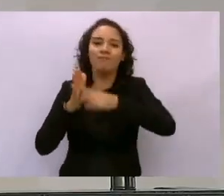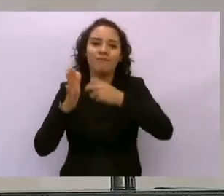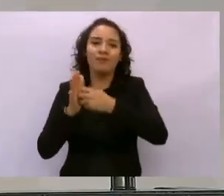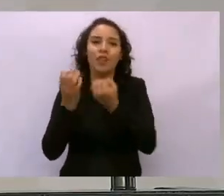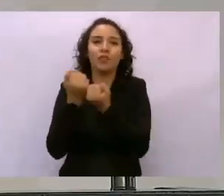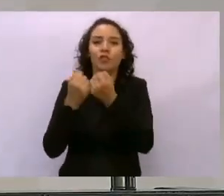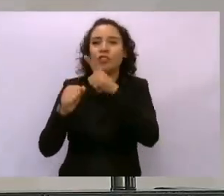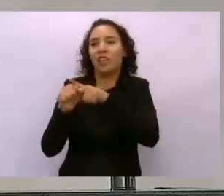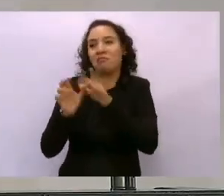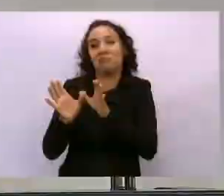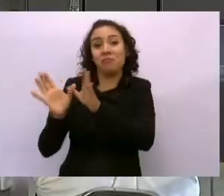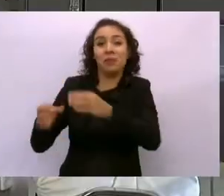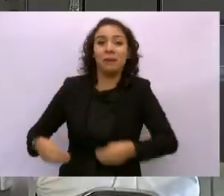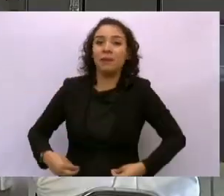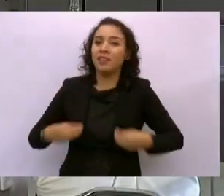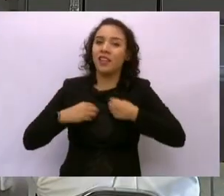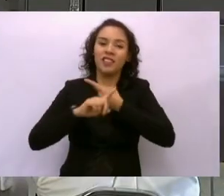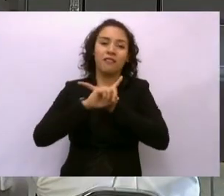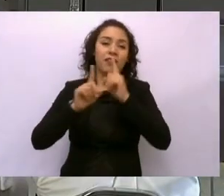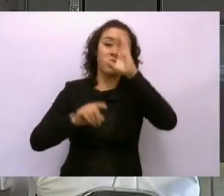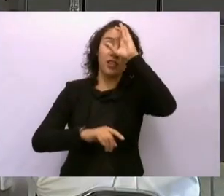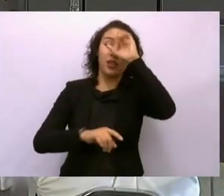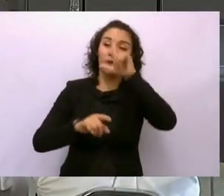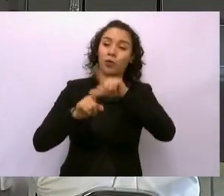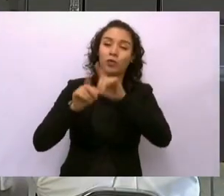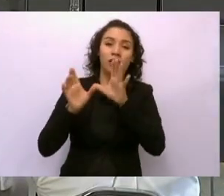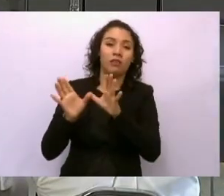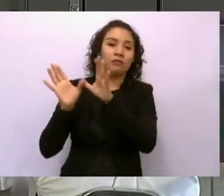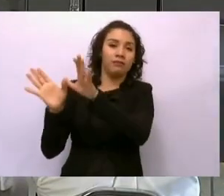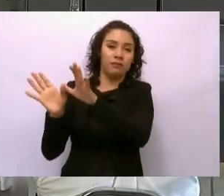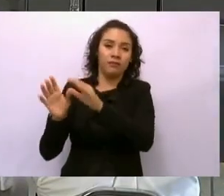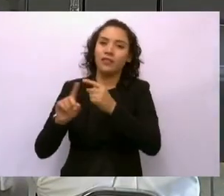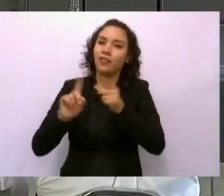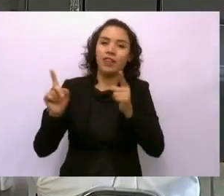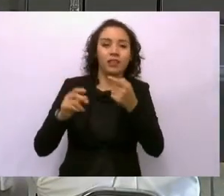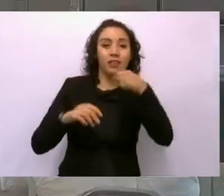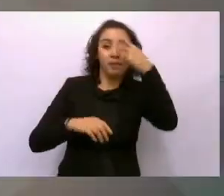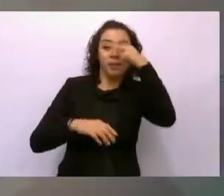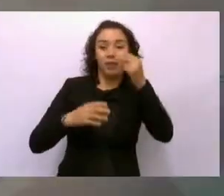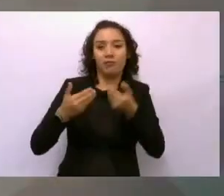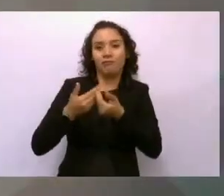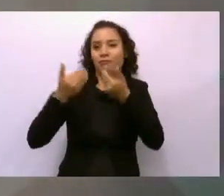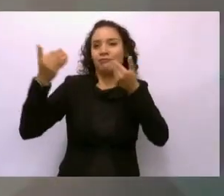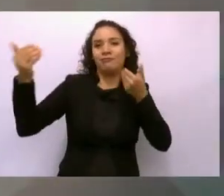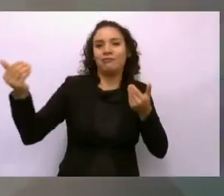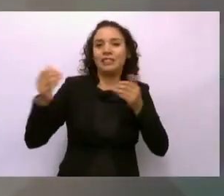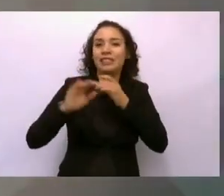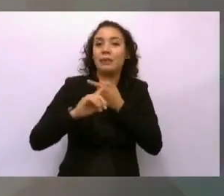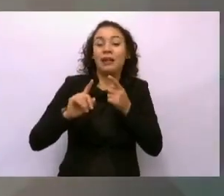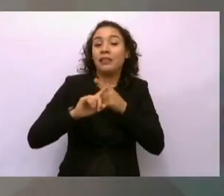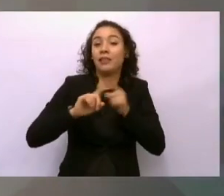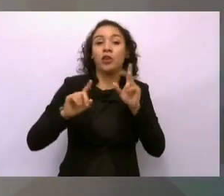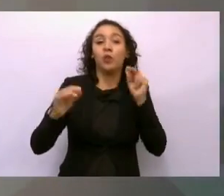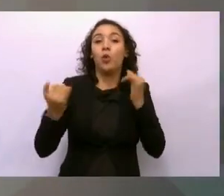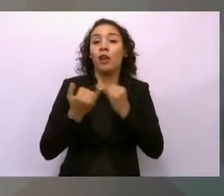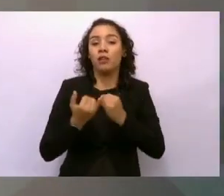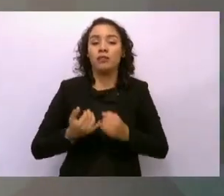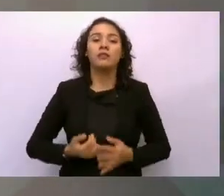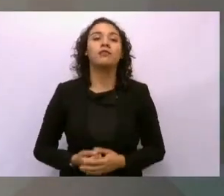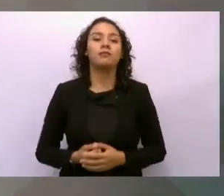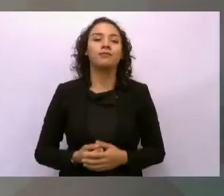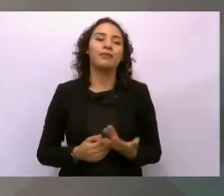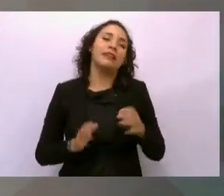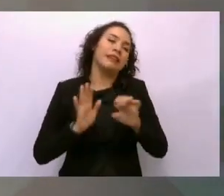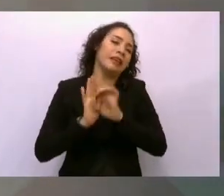con un estilo de vida, con una idiosincrasia muy distinta a la nuestra. Nosotros,